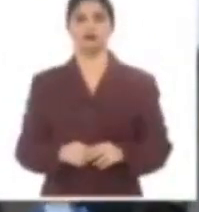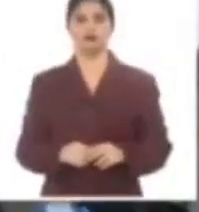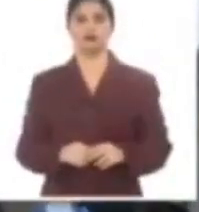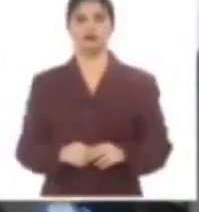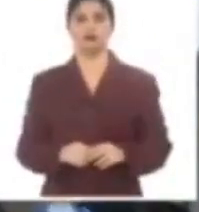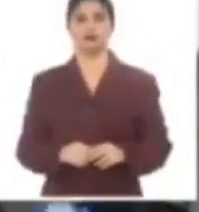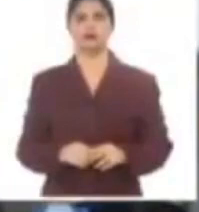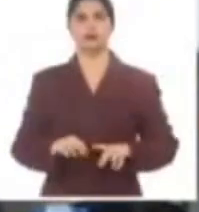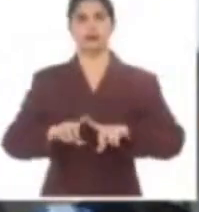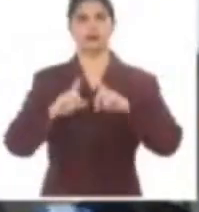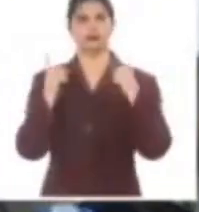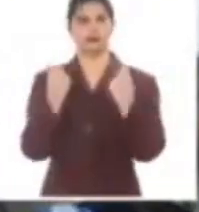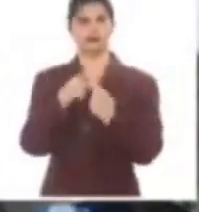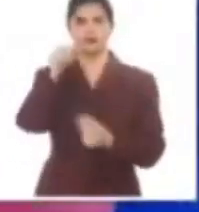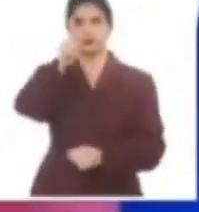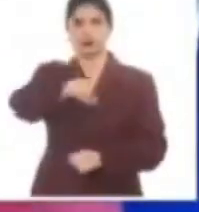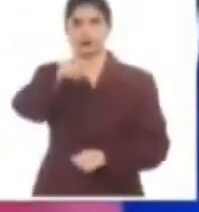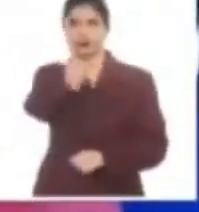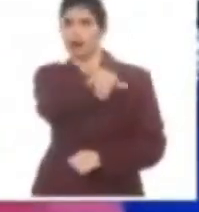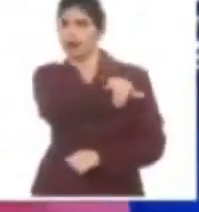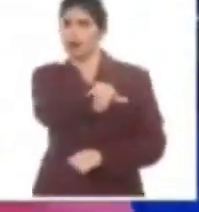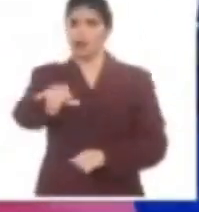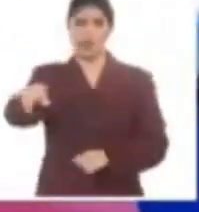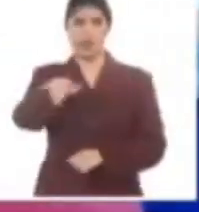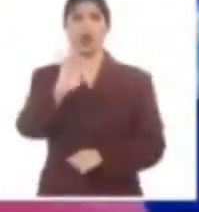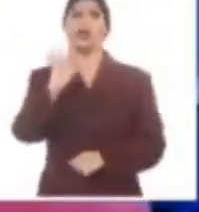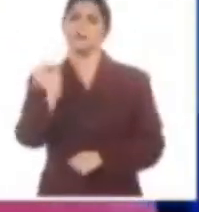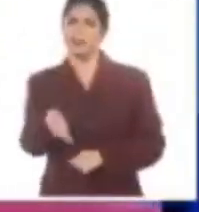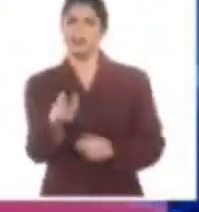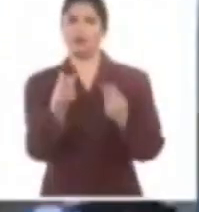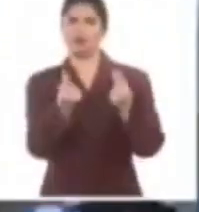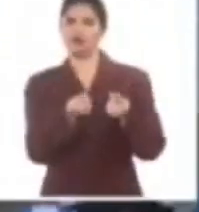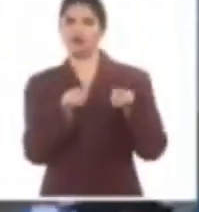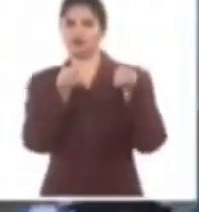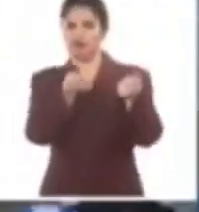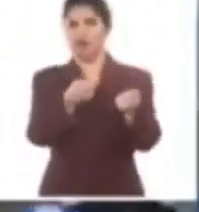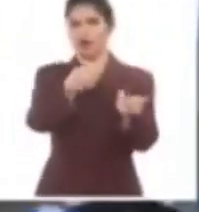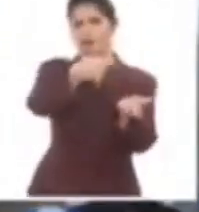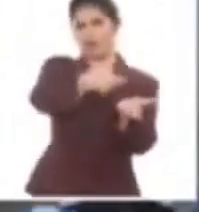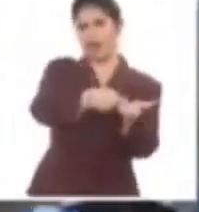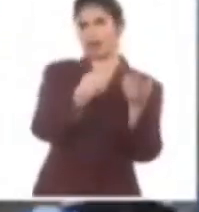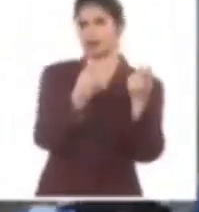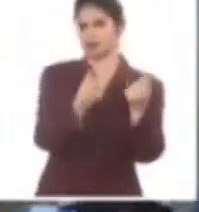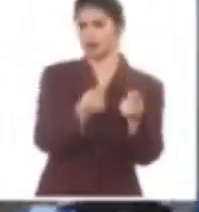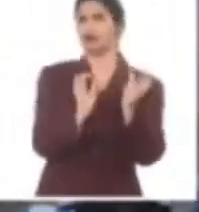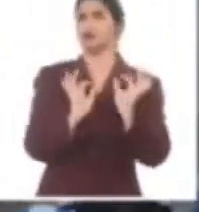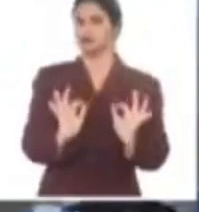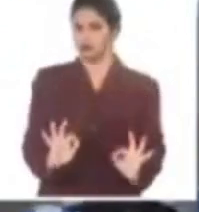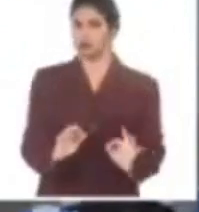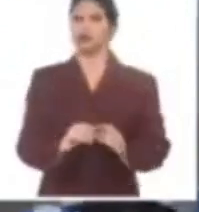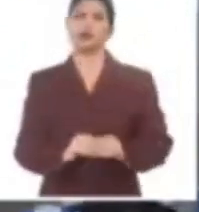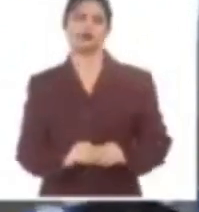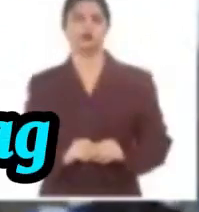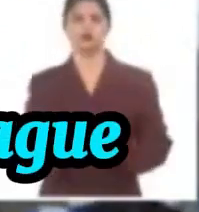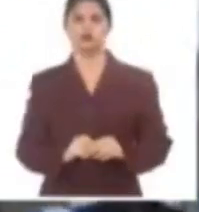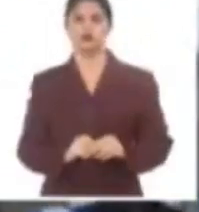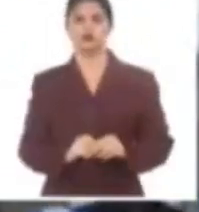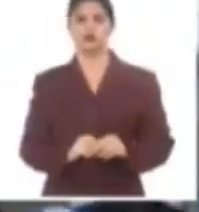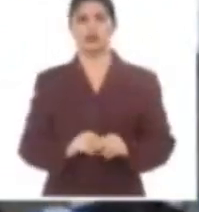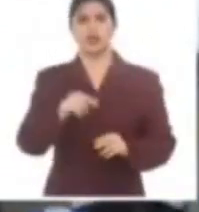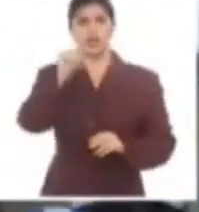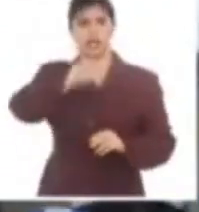personas por igual reciban lo mismo. Entonces, ¿qué es lo que queremos? Que los que muchos tienen realmente